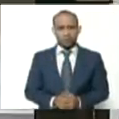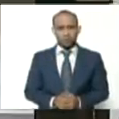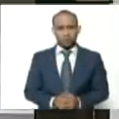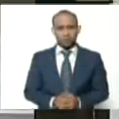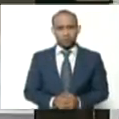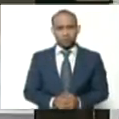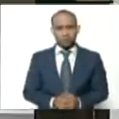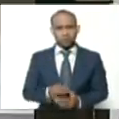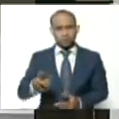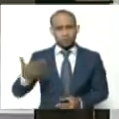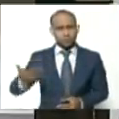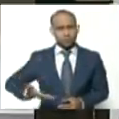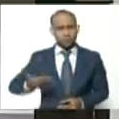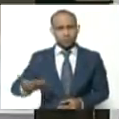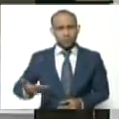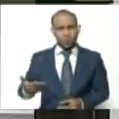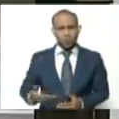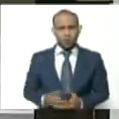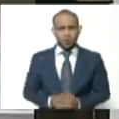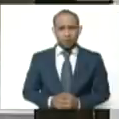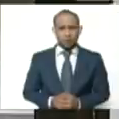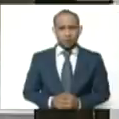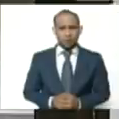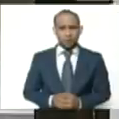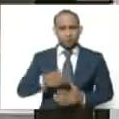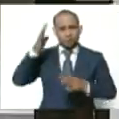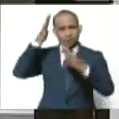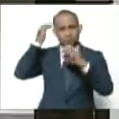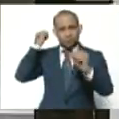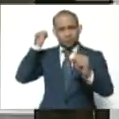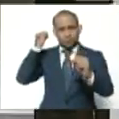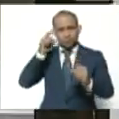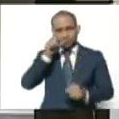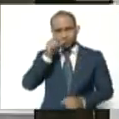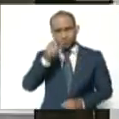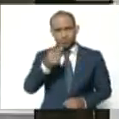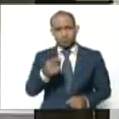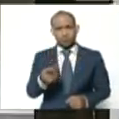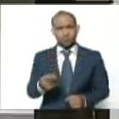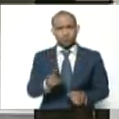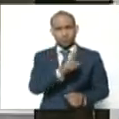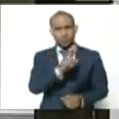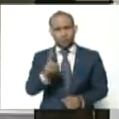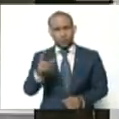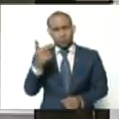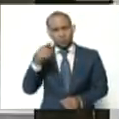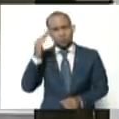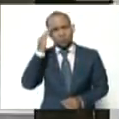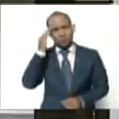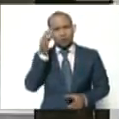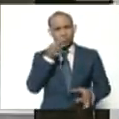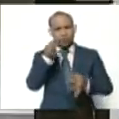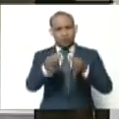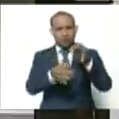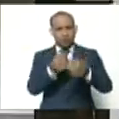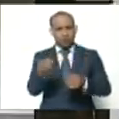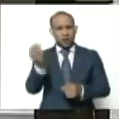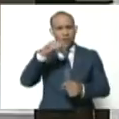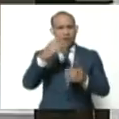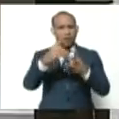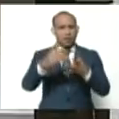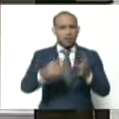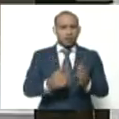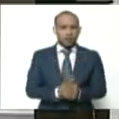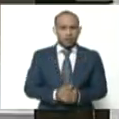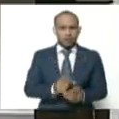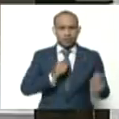Tiene demasiada importancia. Canciller de la República seguramente explicará en estos días. En cuarto lugar, la reforma